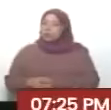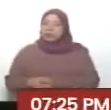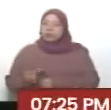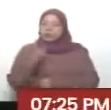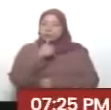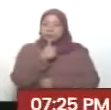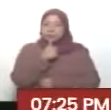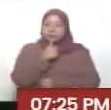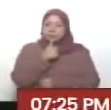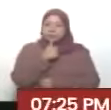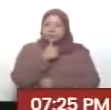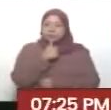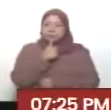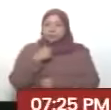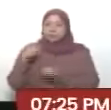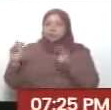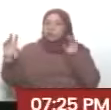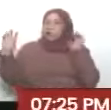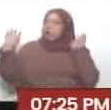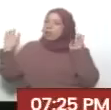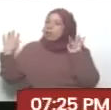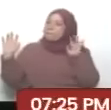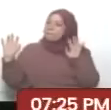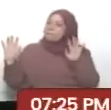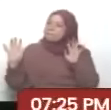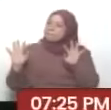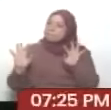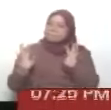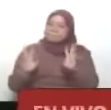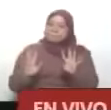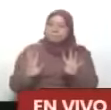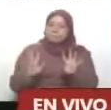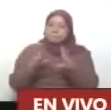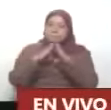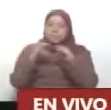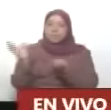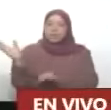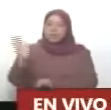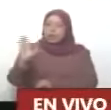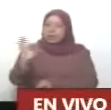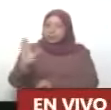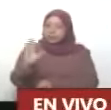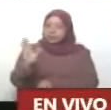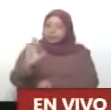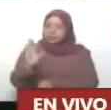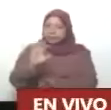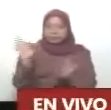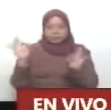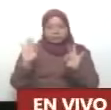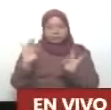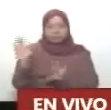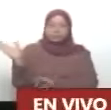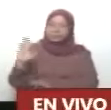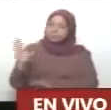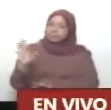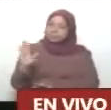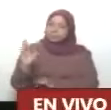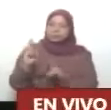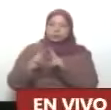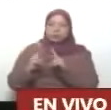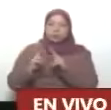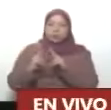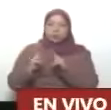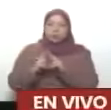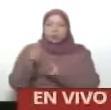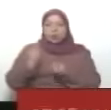que pudiera ser válido para una marcha nacional. En este caso todo se movió Caracas, Caracas. Yo conozco muy bien a